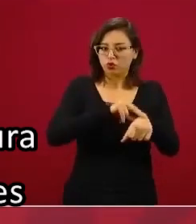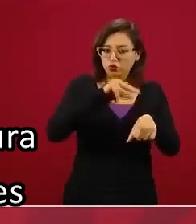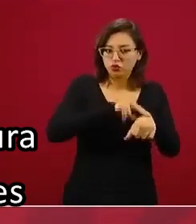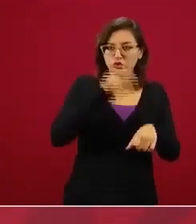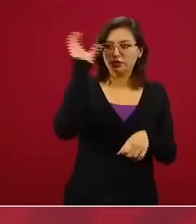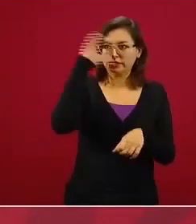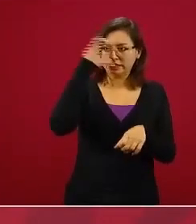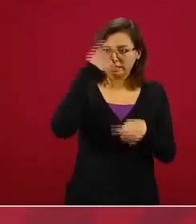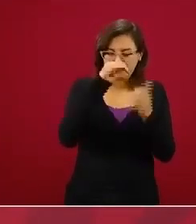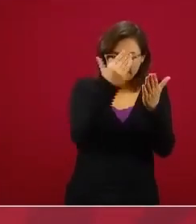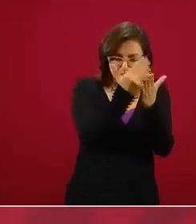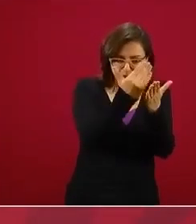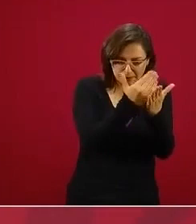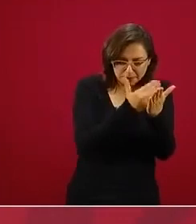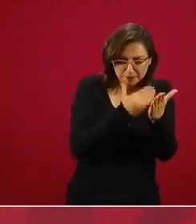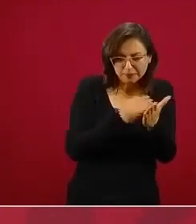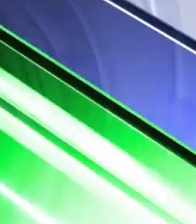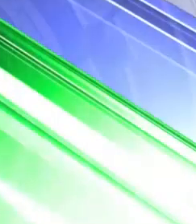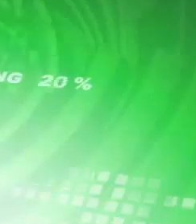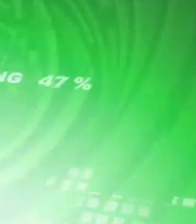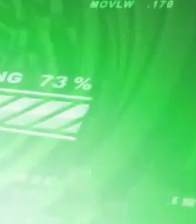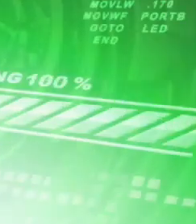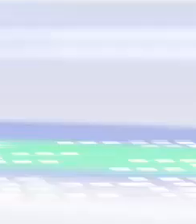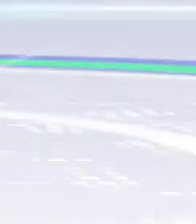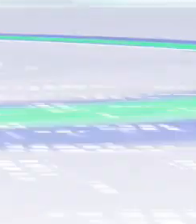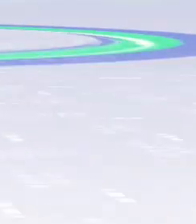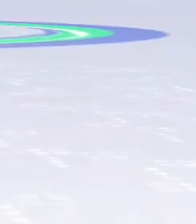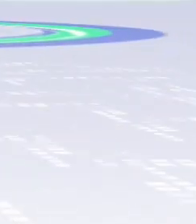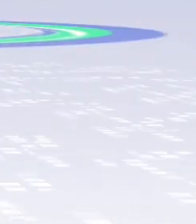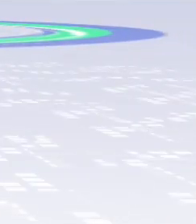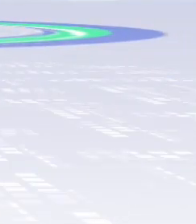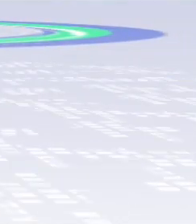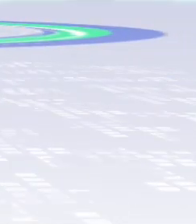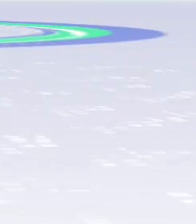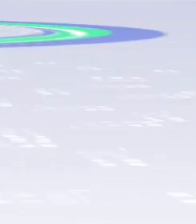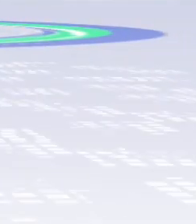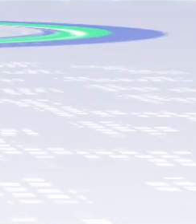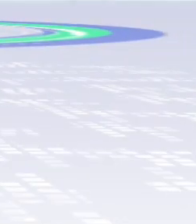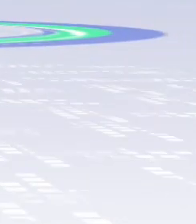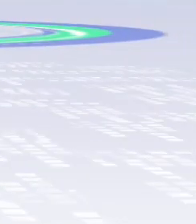protocolos especiales en este sector. Noticieros Teleurbano.